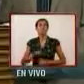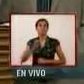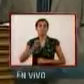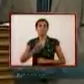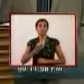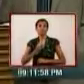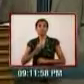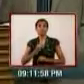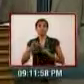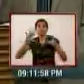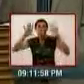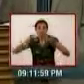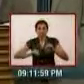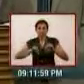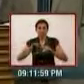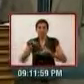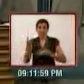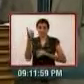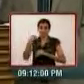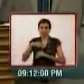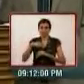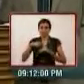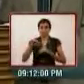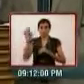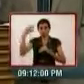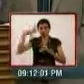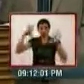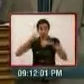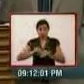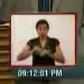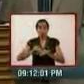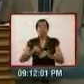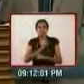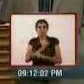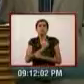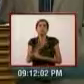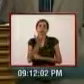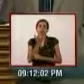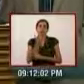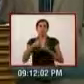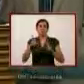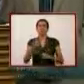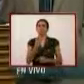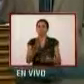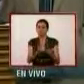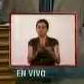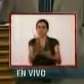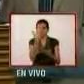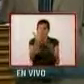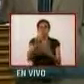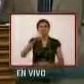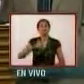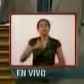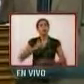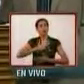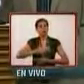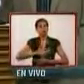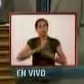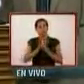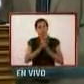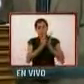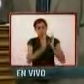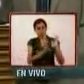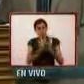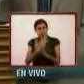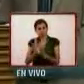zozobra, nerviosismo, pero yo le digo al pueblo, ante cualquier circunstancia, calma máxima,